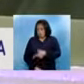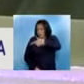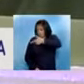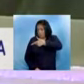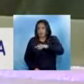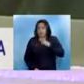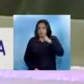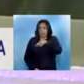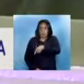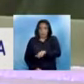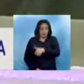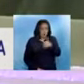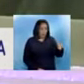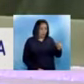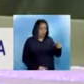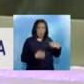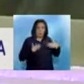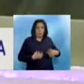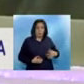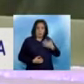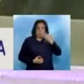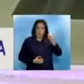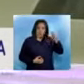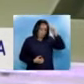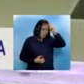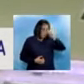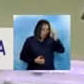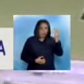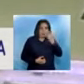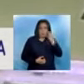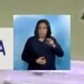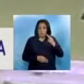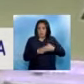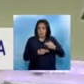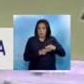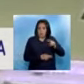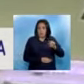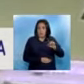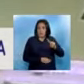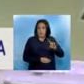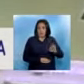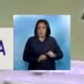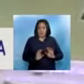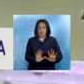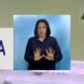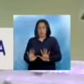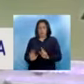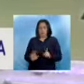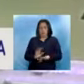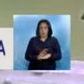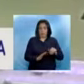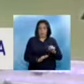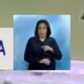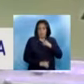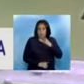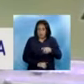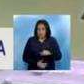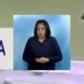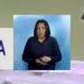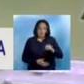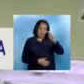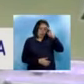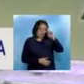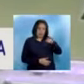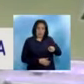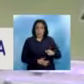mujer mientras su cómplice de polo blanco y gorra negra, Nandito, evita que su víctima escape. Según la policía,